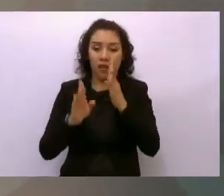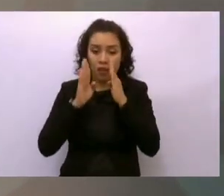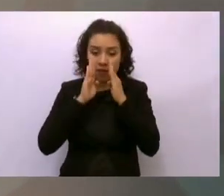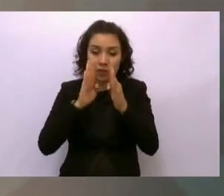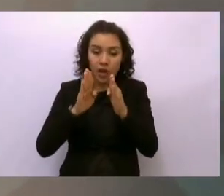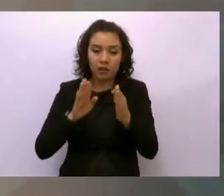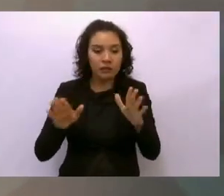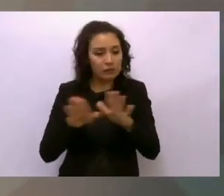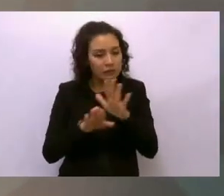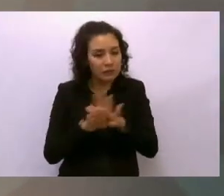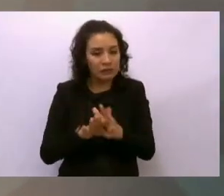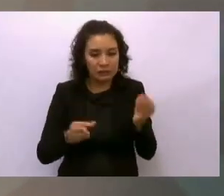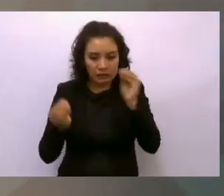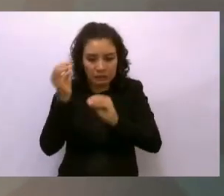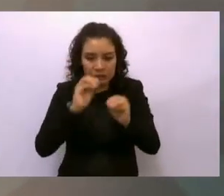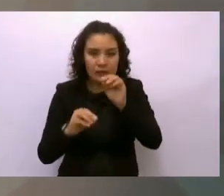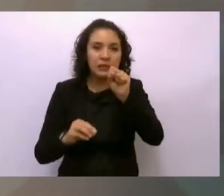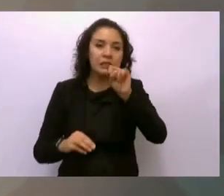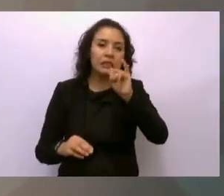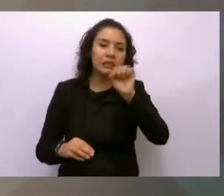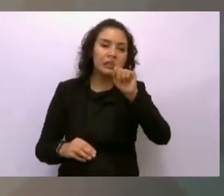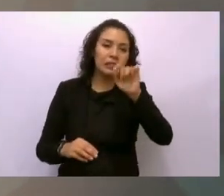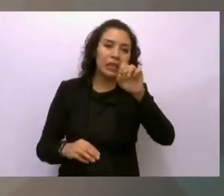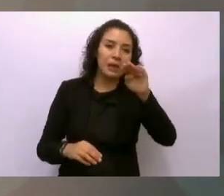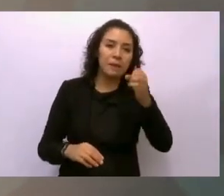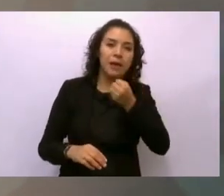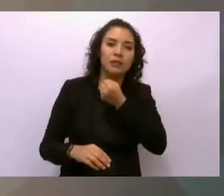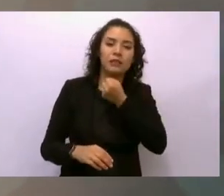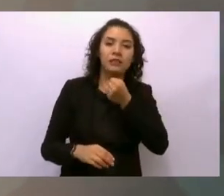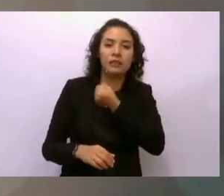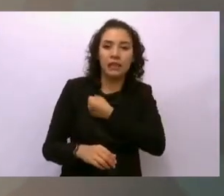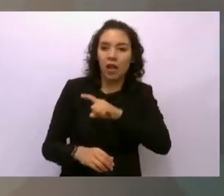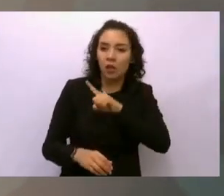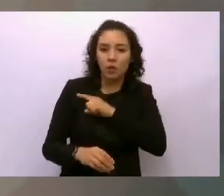No tenemos problema de presupuesto,